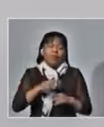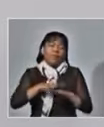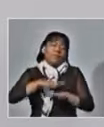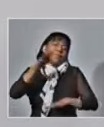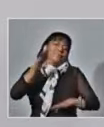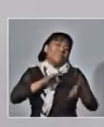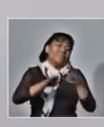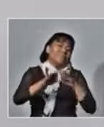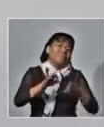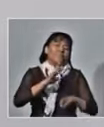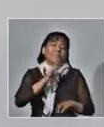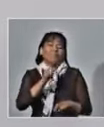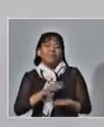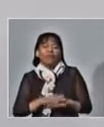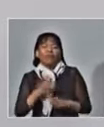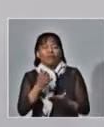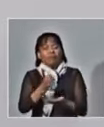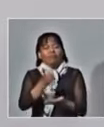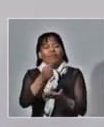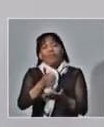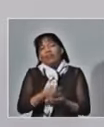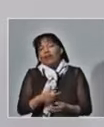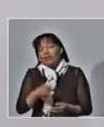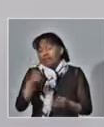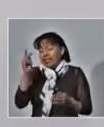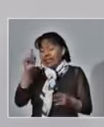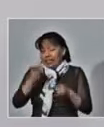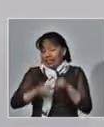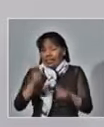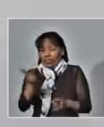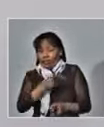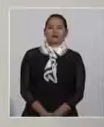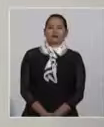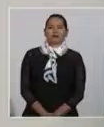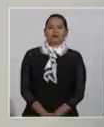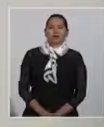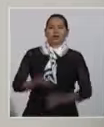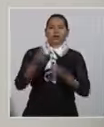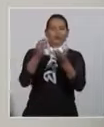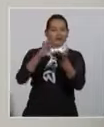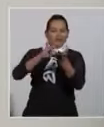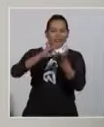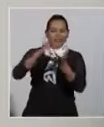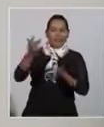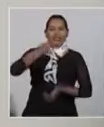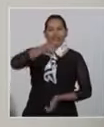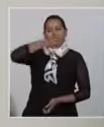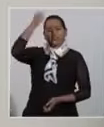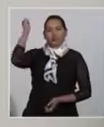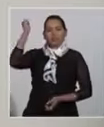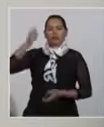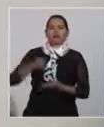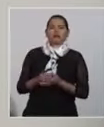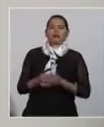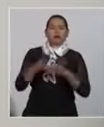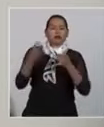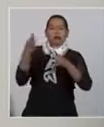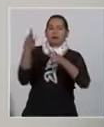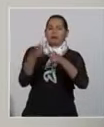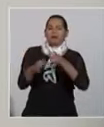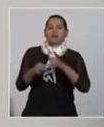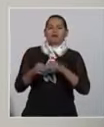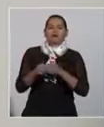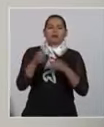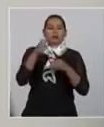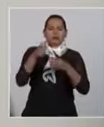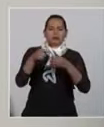que es la mejor manera de generar riqueza y de combatir la pobreza. Muchas gracias, candidato. Cerramos de esta manera este